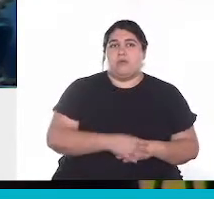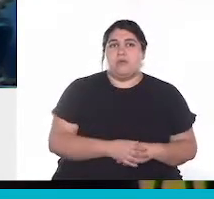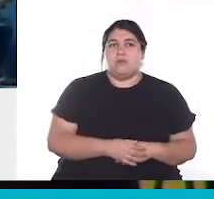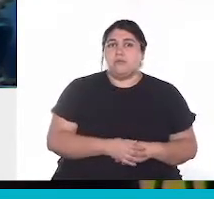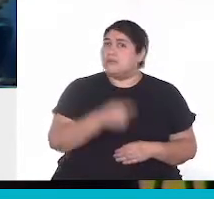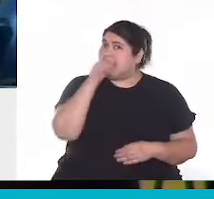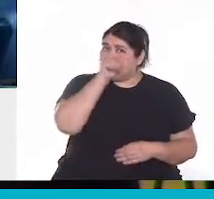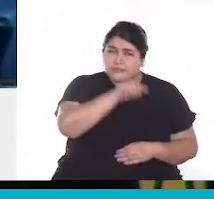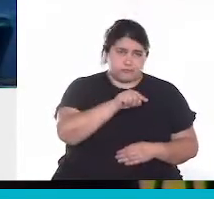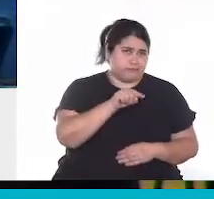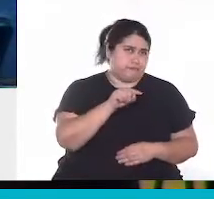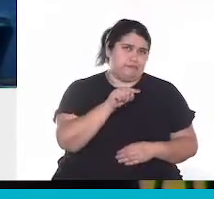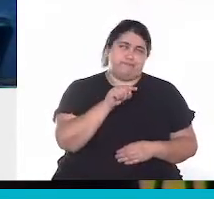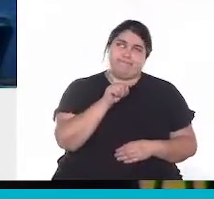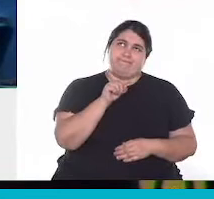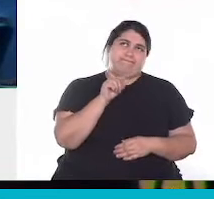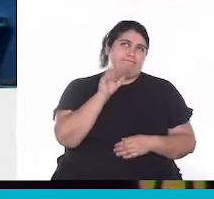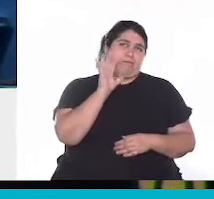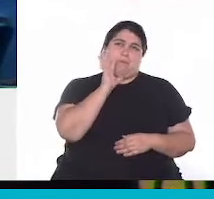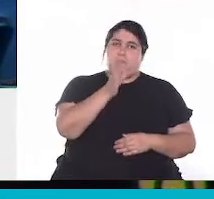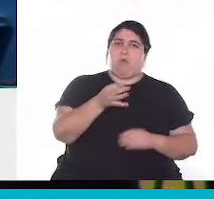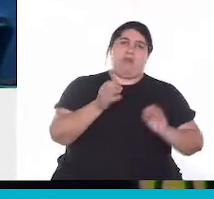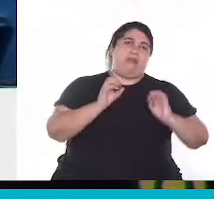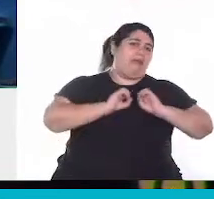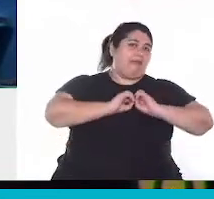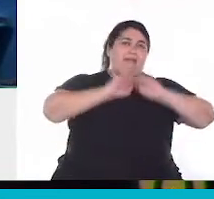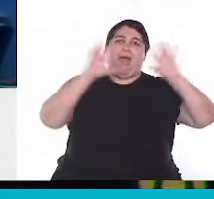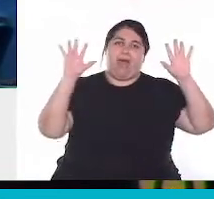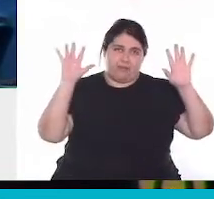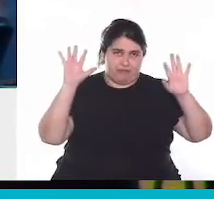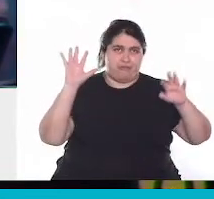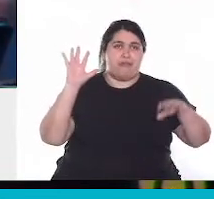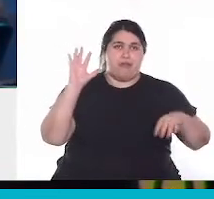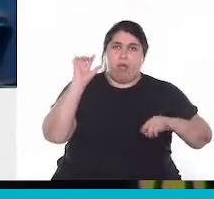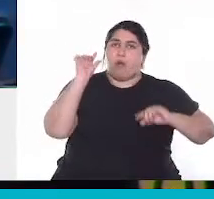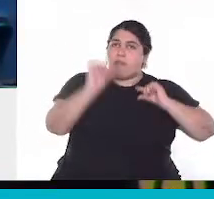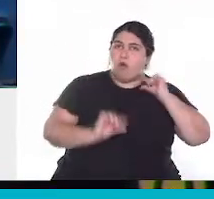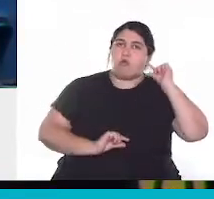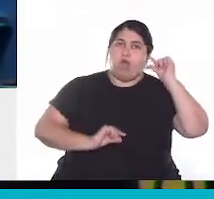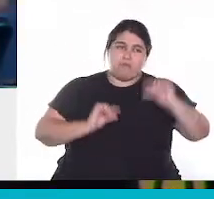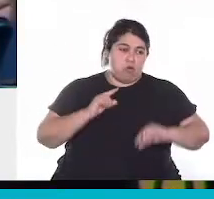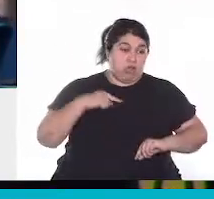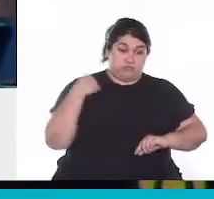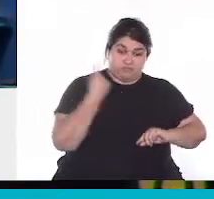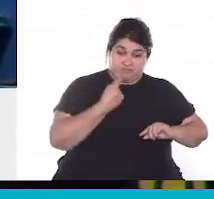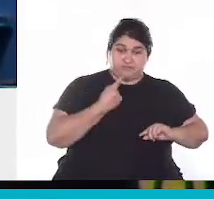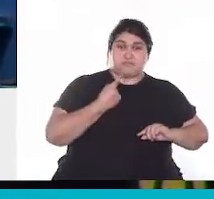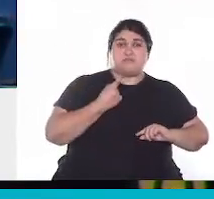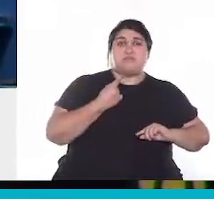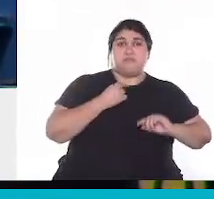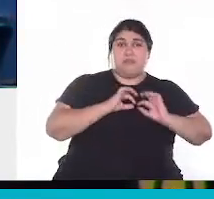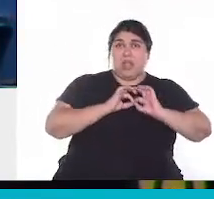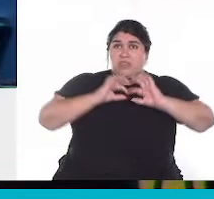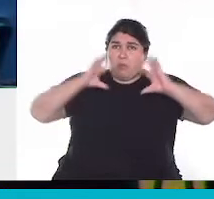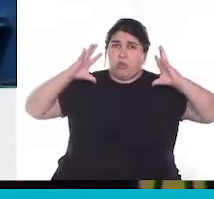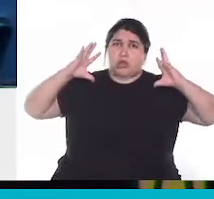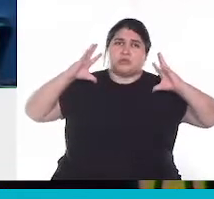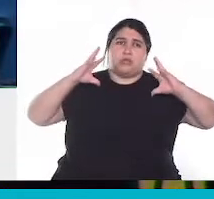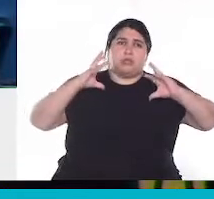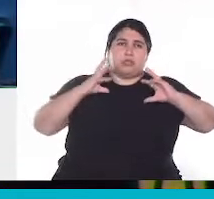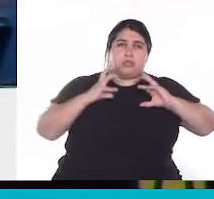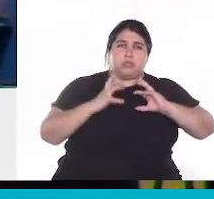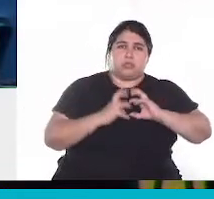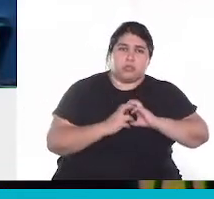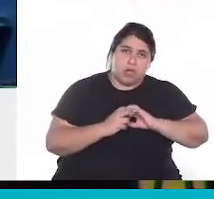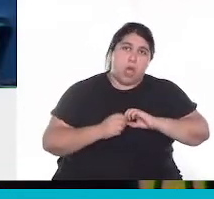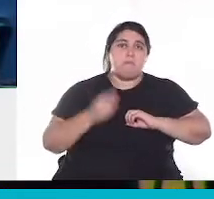una demostración clara de cómo nos quieren ir desarmando la democracia para que vuelva esa ley